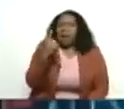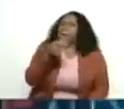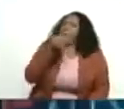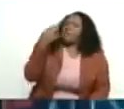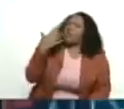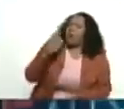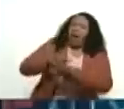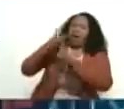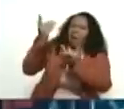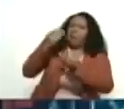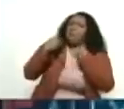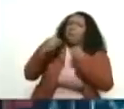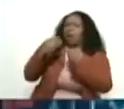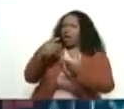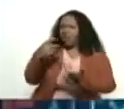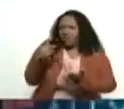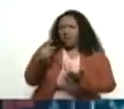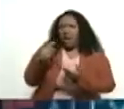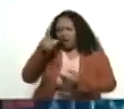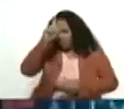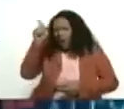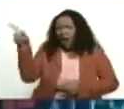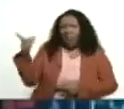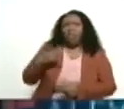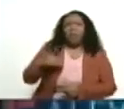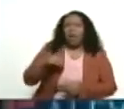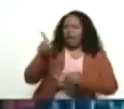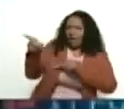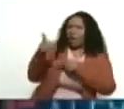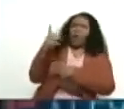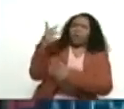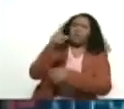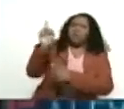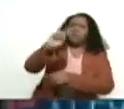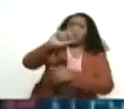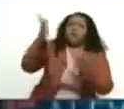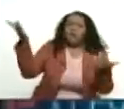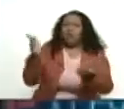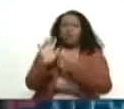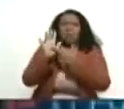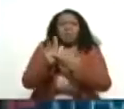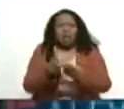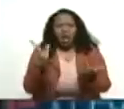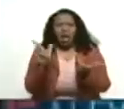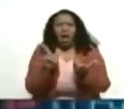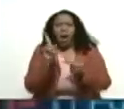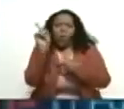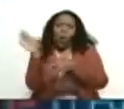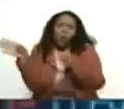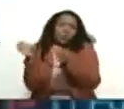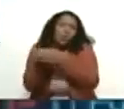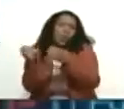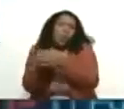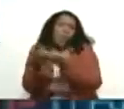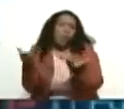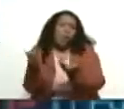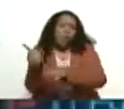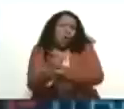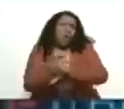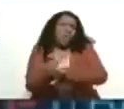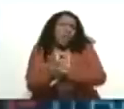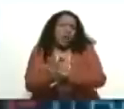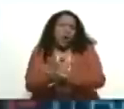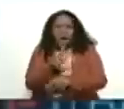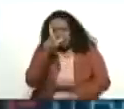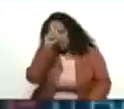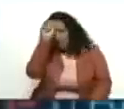¿por qué vamos a reconocer que Alex Saab es diplomático si Alex Saab no representa a un gobierno que